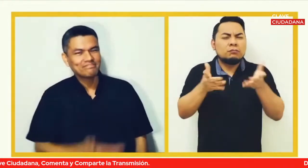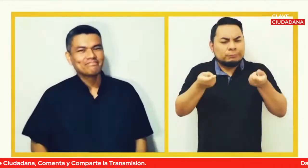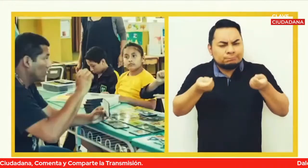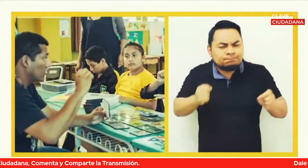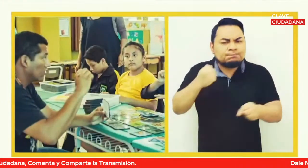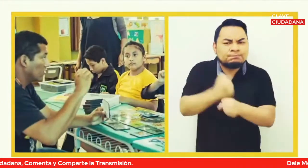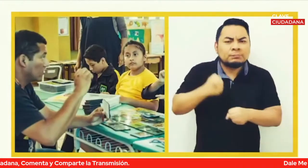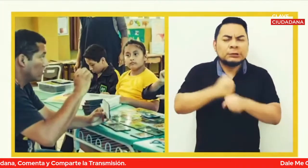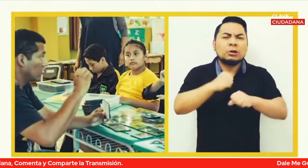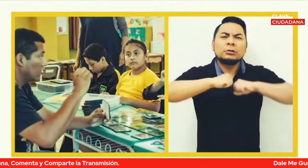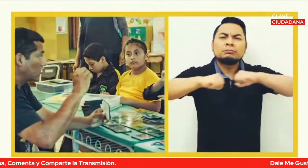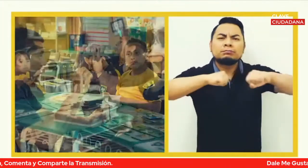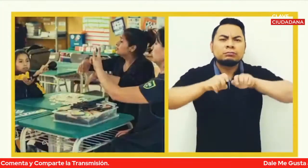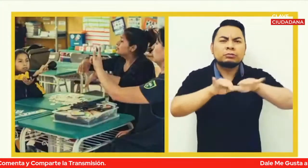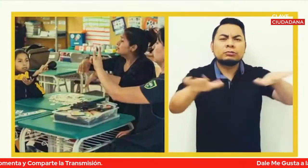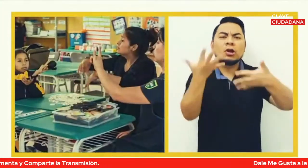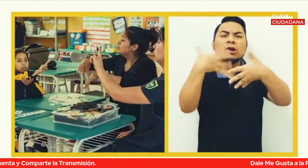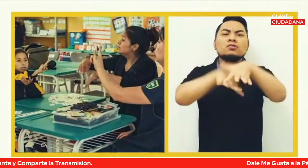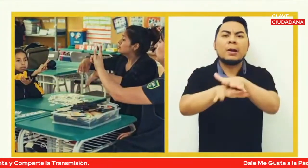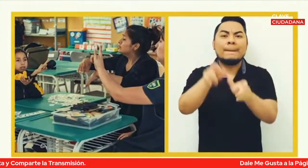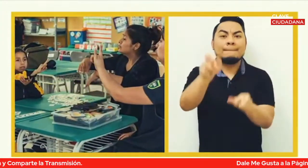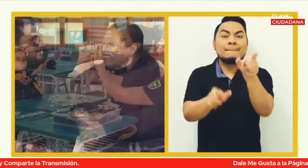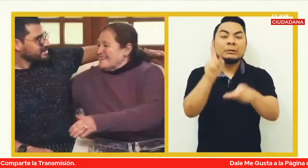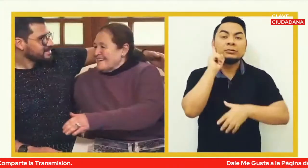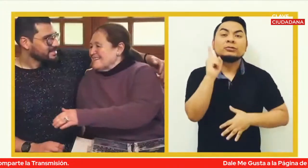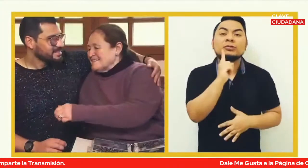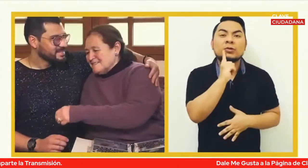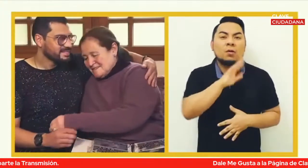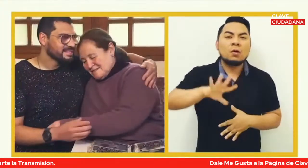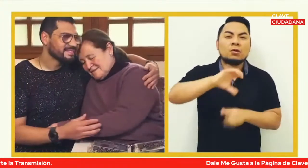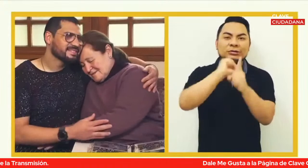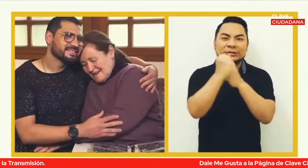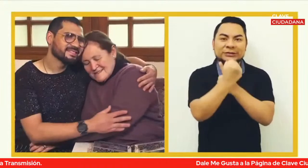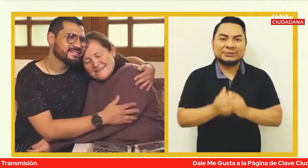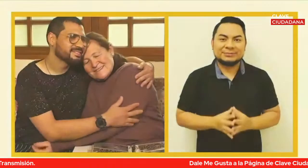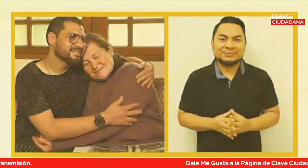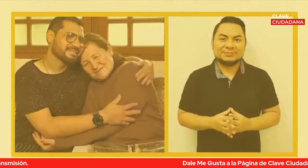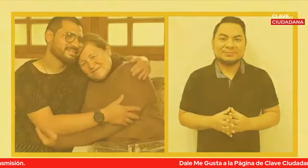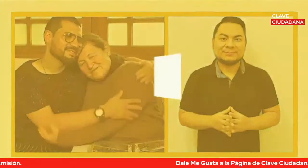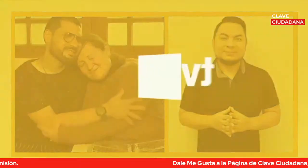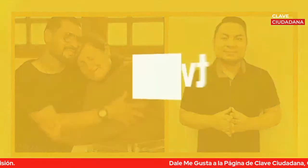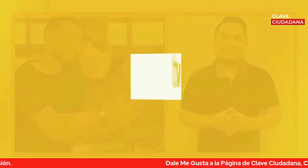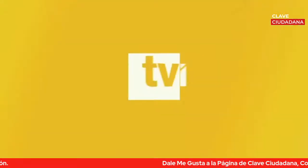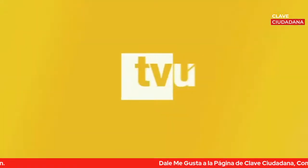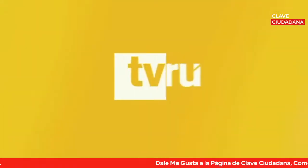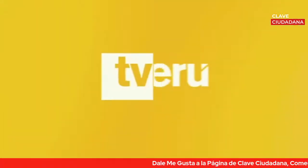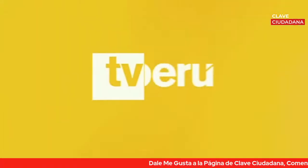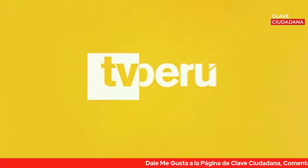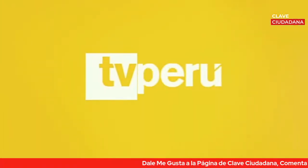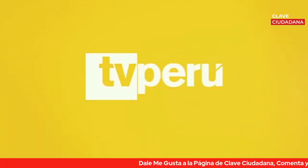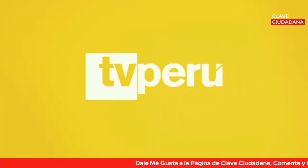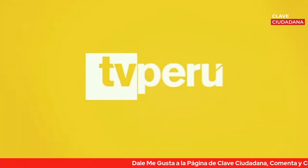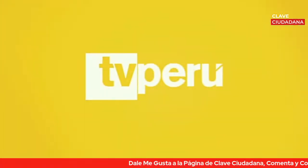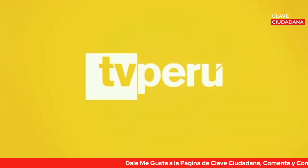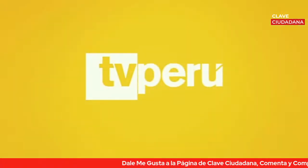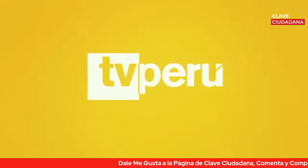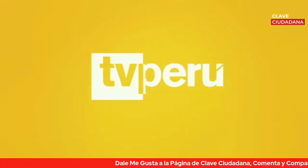trabajan con mucho esfuerzo para fomentar la inclusión de las personas sordas en nuestra sociedad.